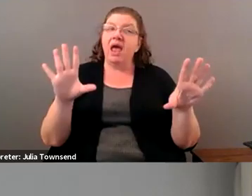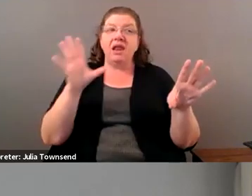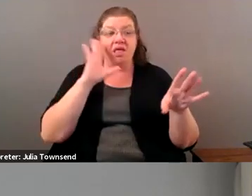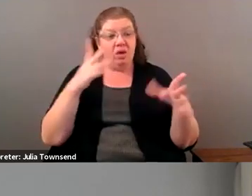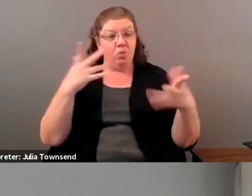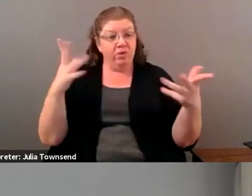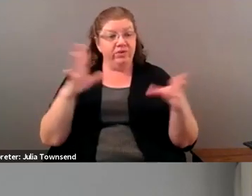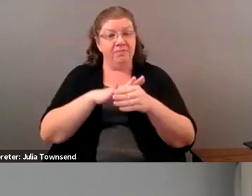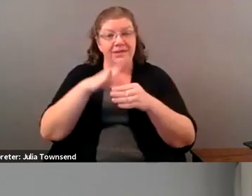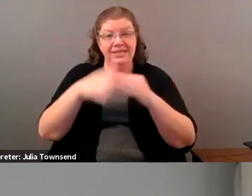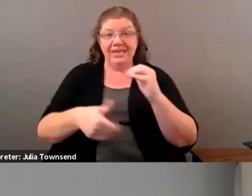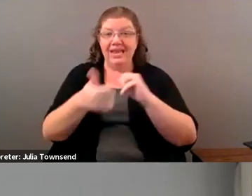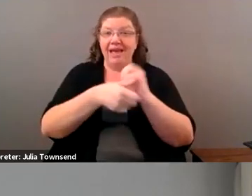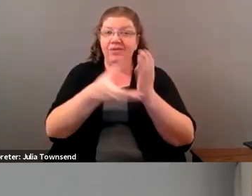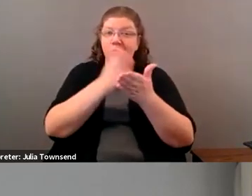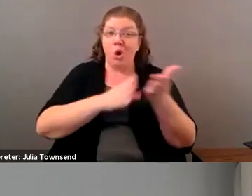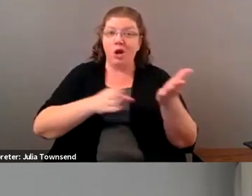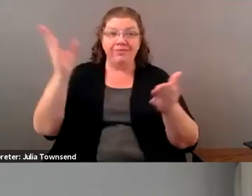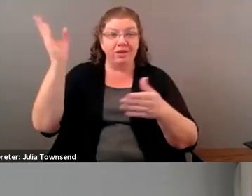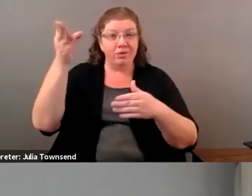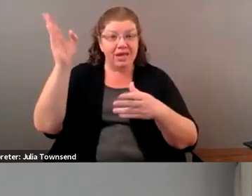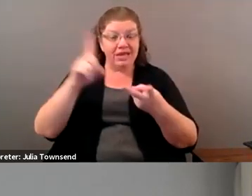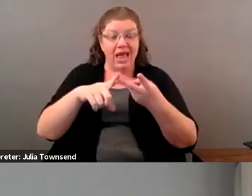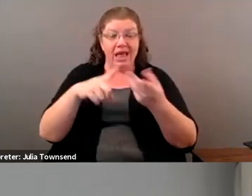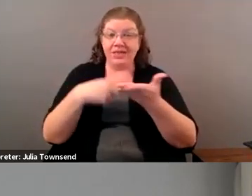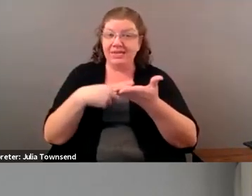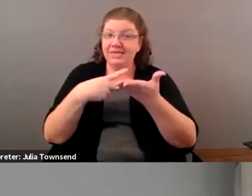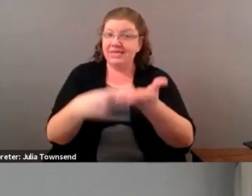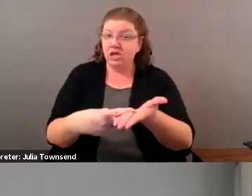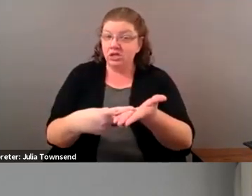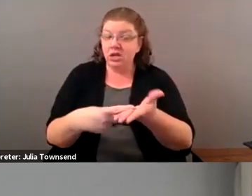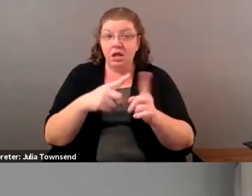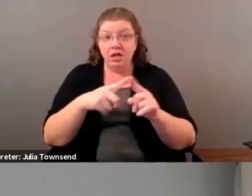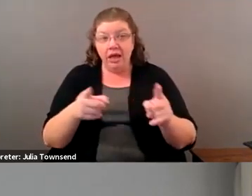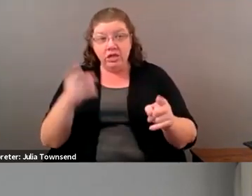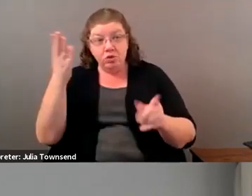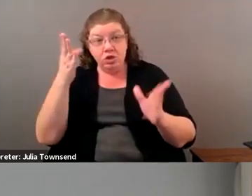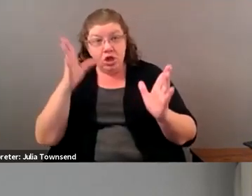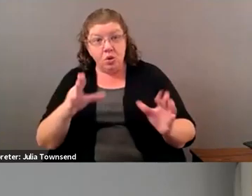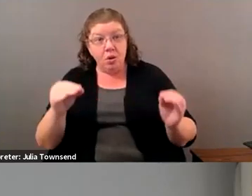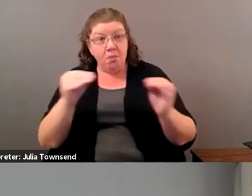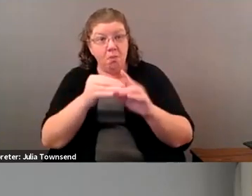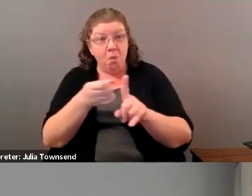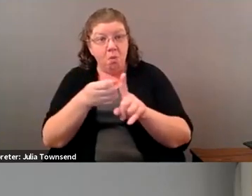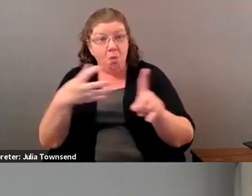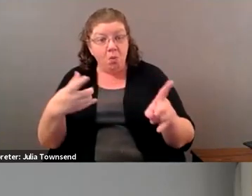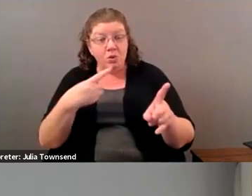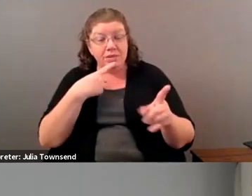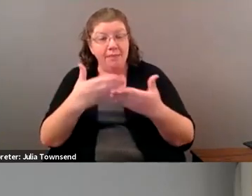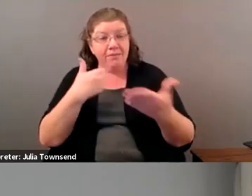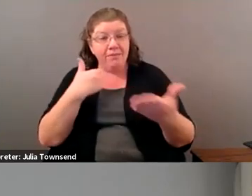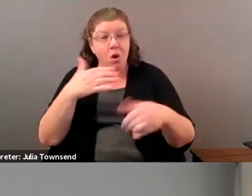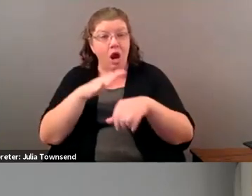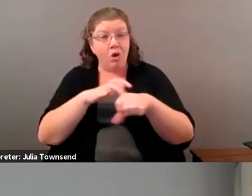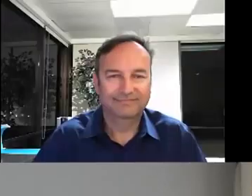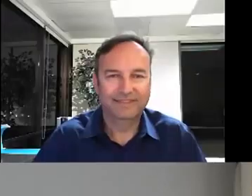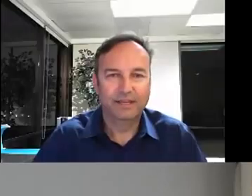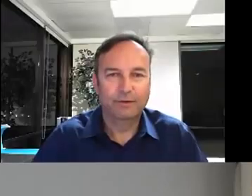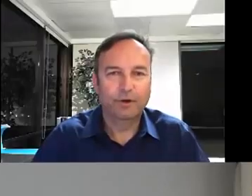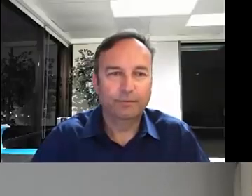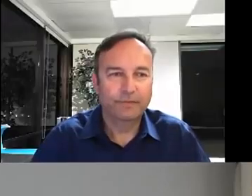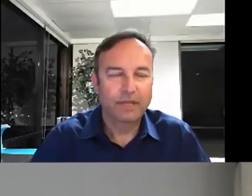que yo lo respaldó y habiendo dicho eso creo que ya completamos cada aspecto de la presentación y de